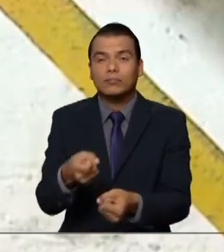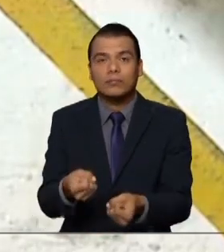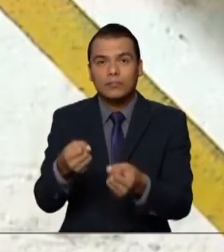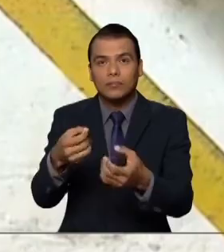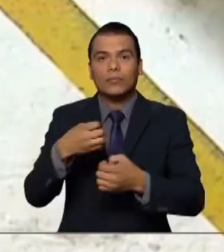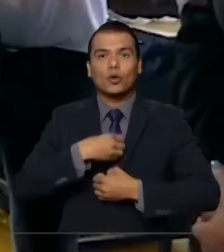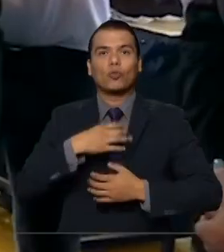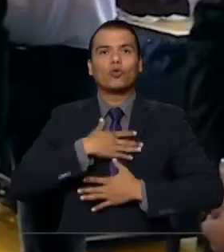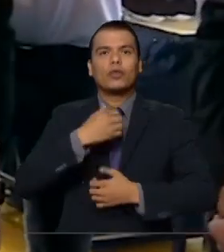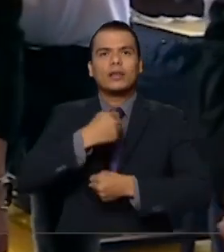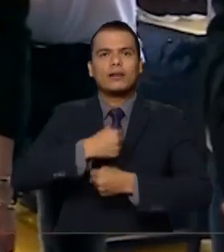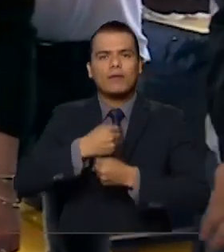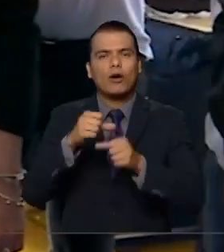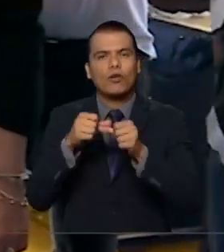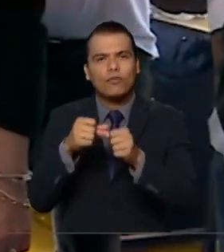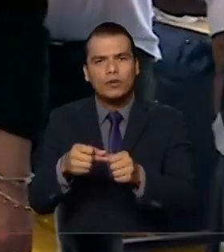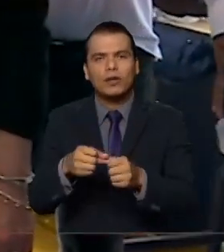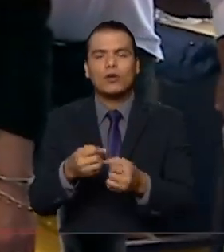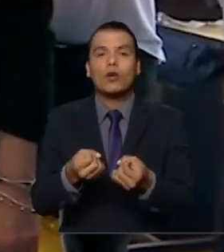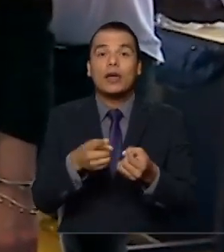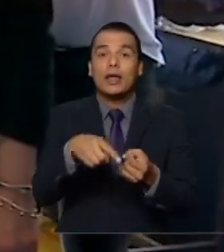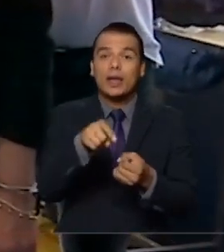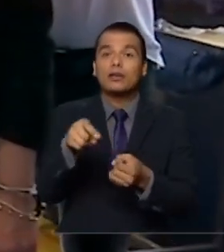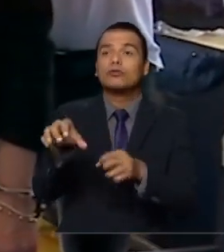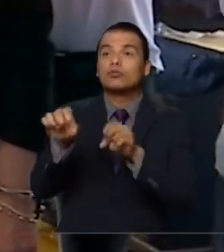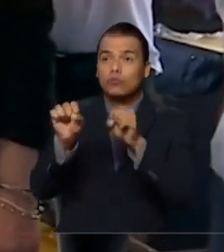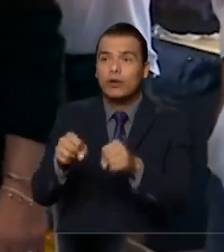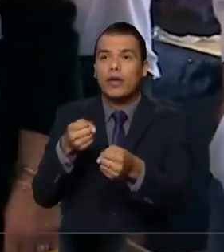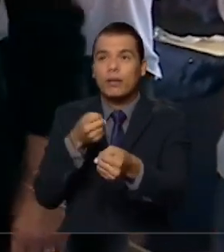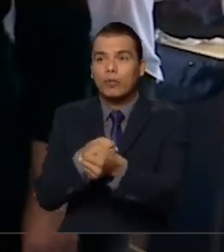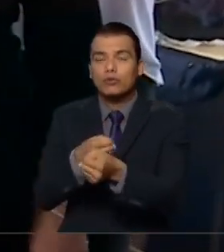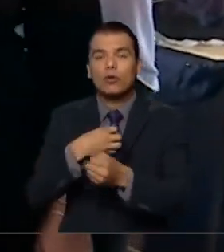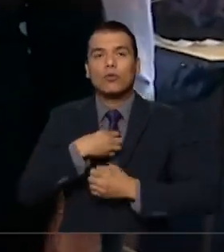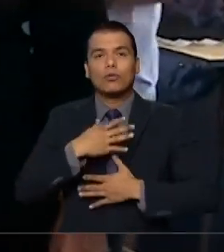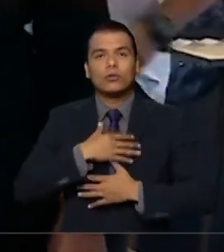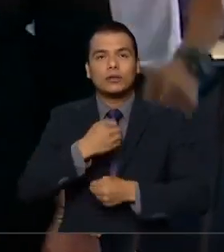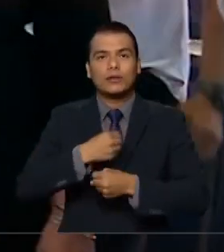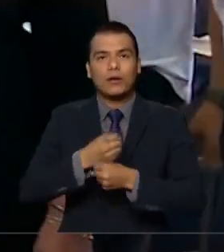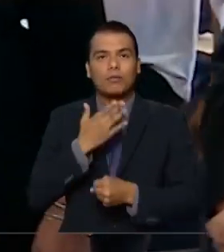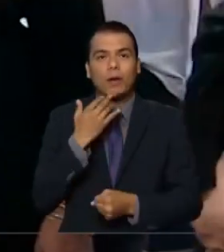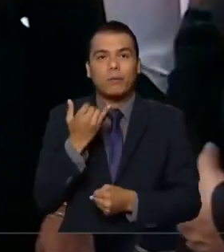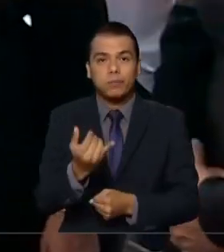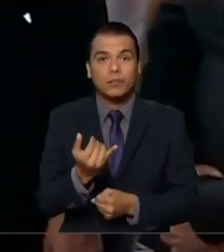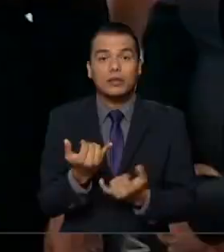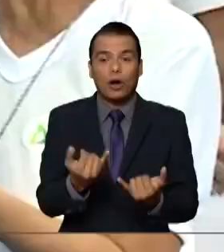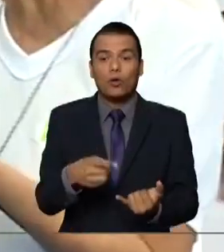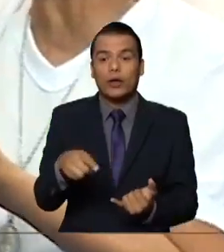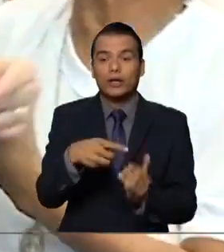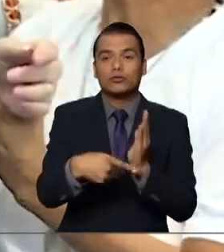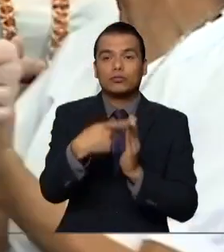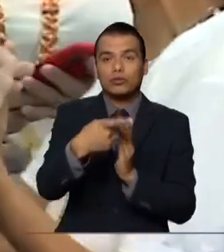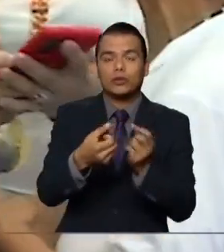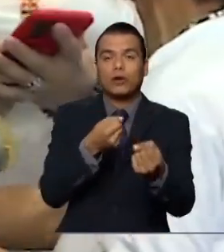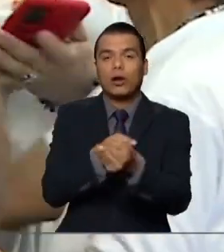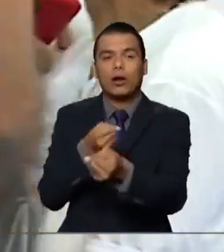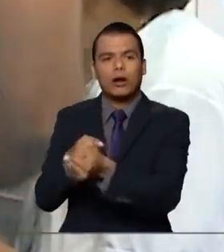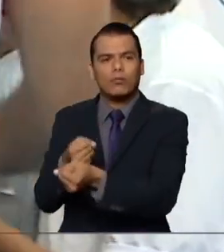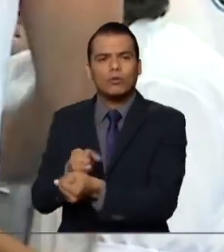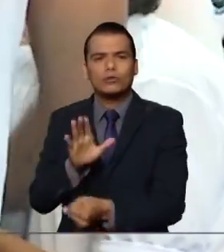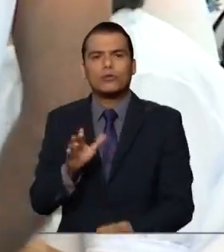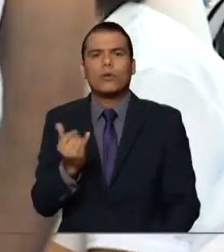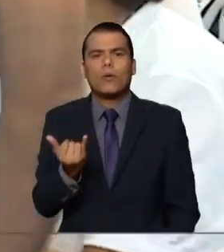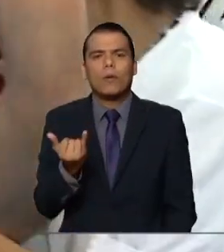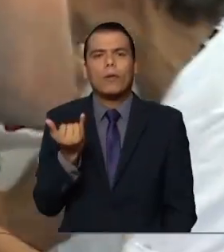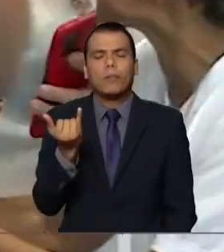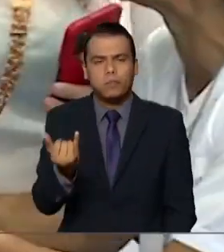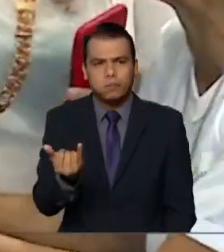otra persona. En esta oportunidad lo que se busca es mejorar las condiciones sociales y potenciar estos proyectos para que en cuestión de meses se conviertan en generadores